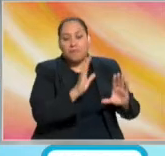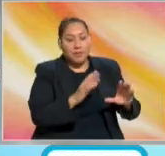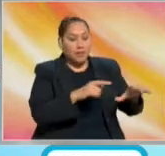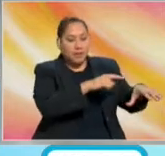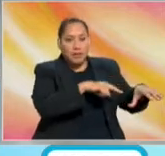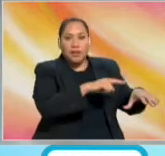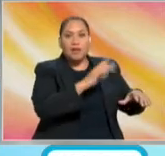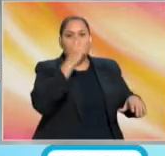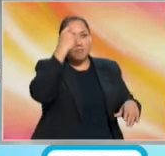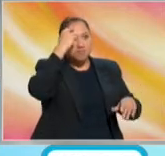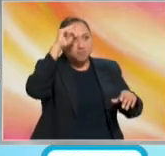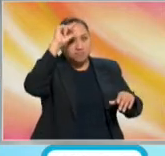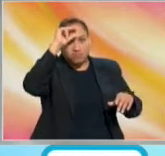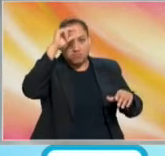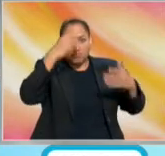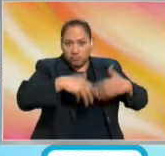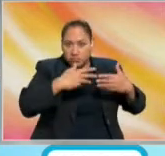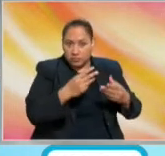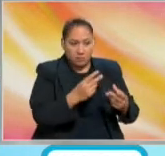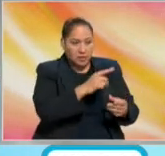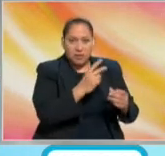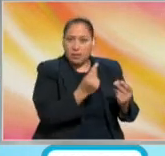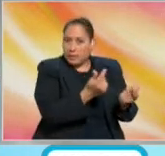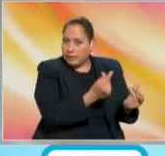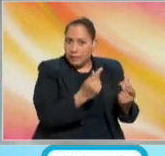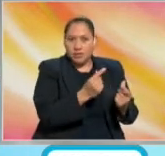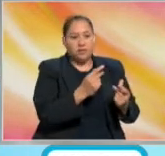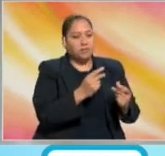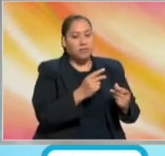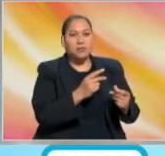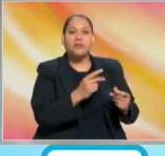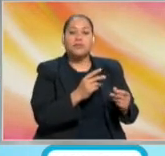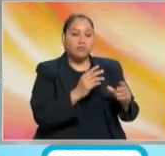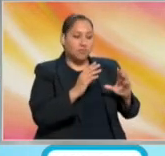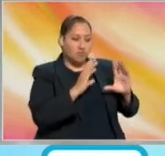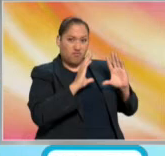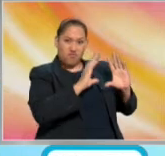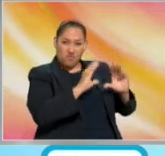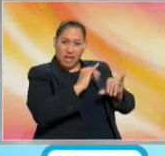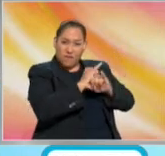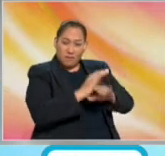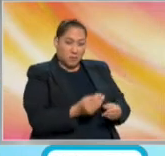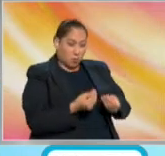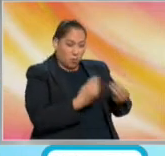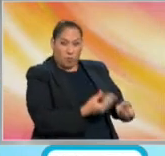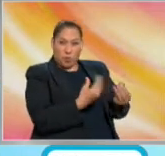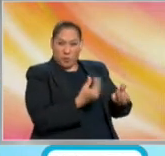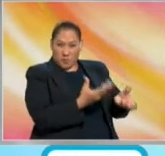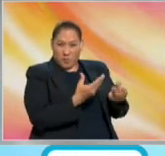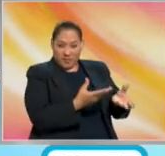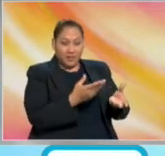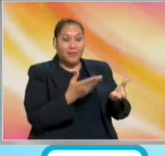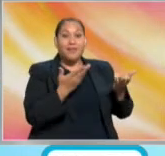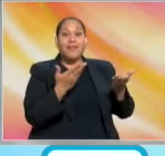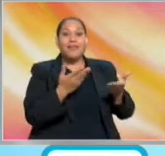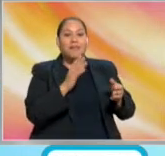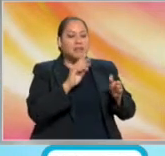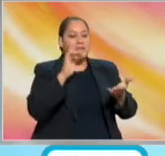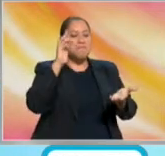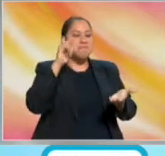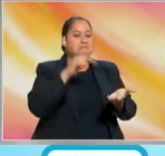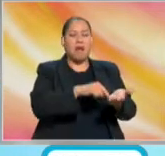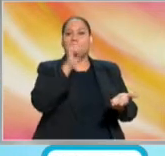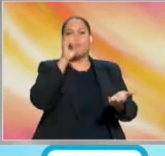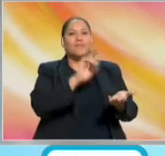más estimuladas, incluso sobreestimuladas, tienen muchísima información, todo está como a la altura de un clic, ¿no? Le